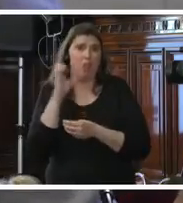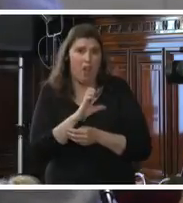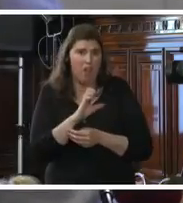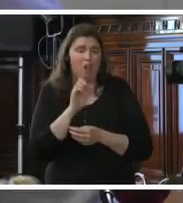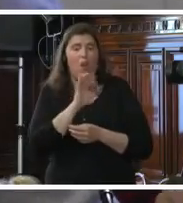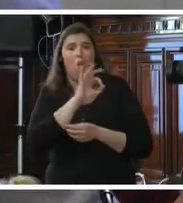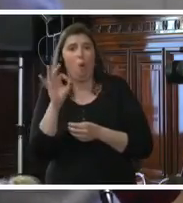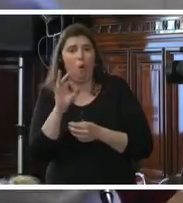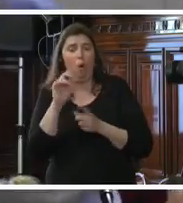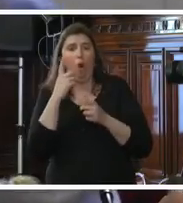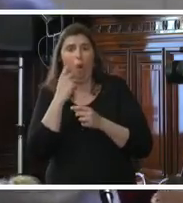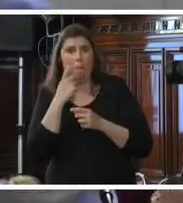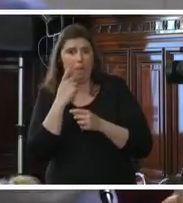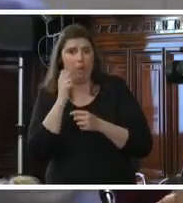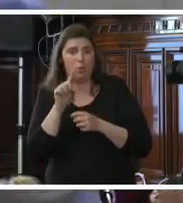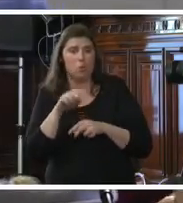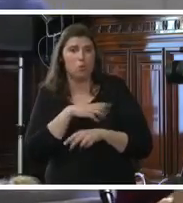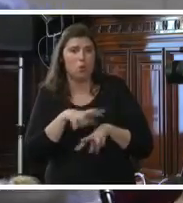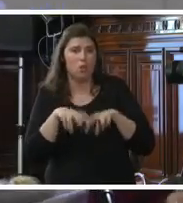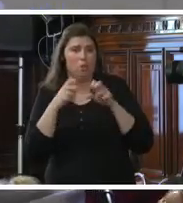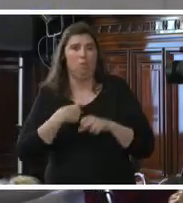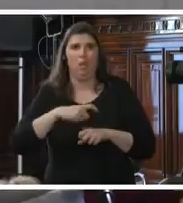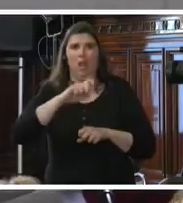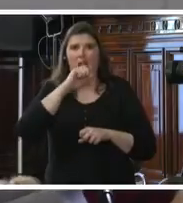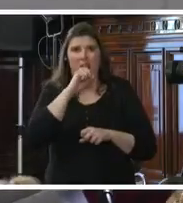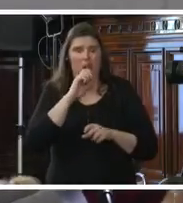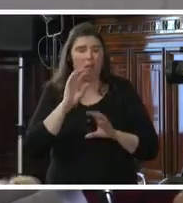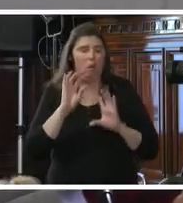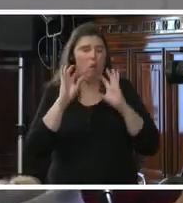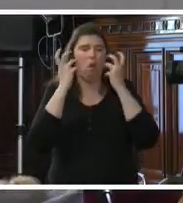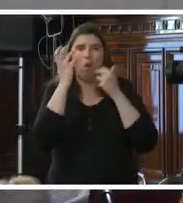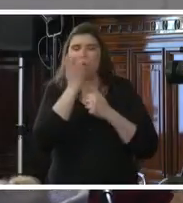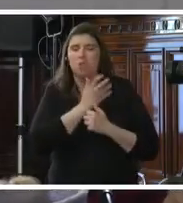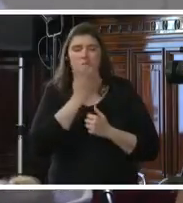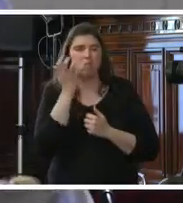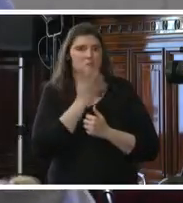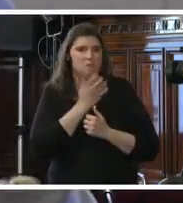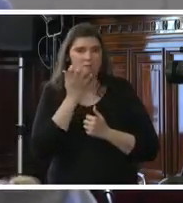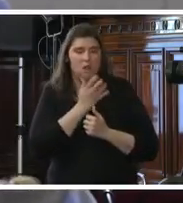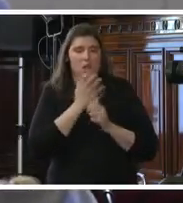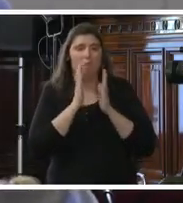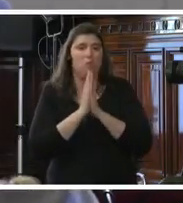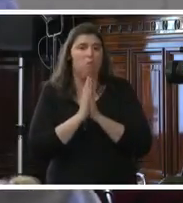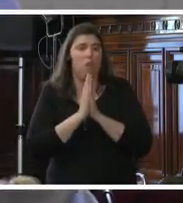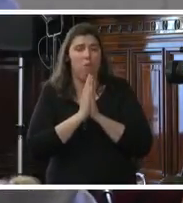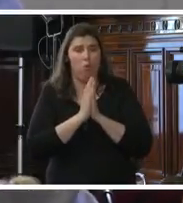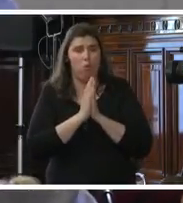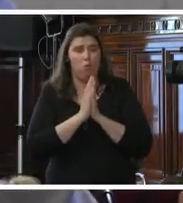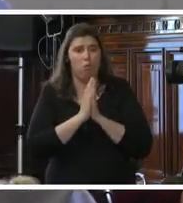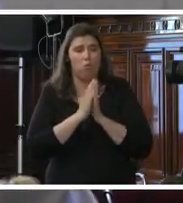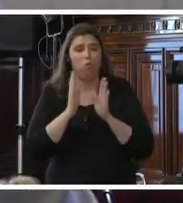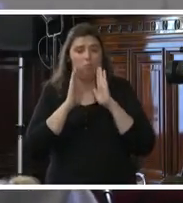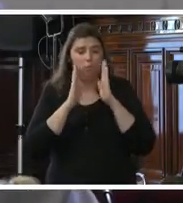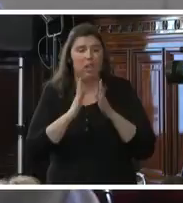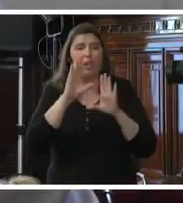espantoso, enoja. Y, por favor, tenemos que hacer cabildeo en